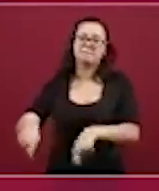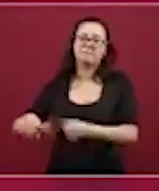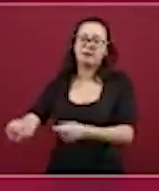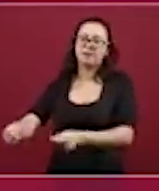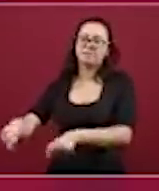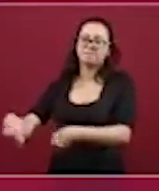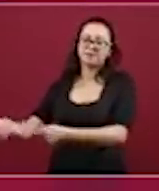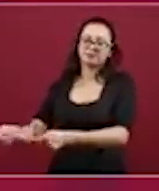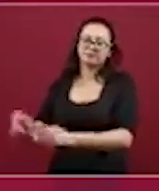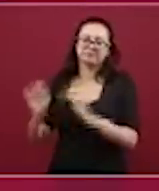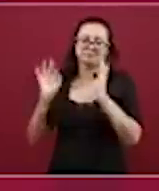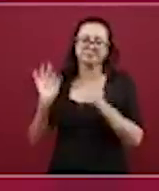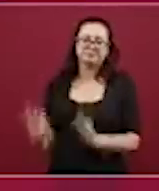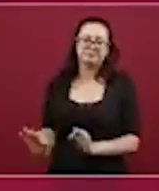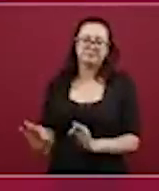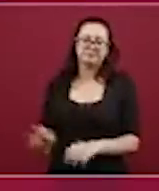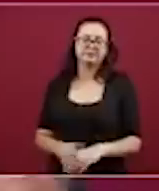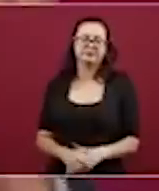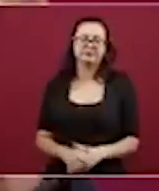pero